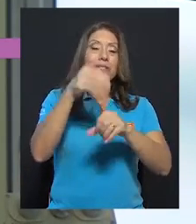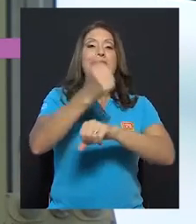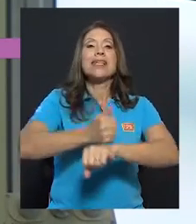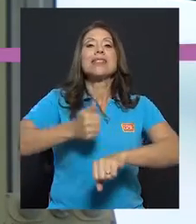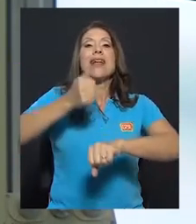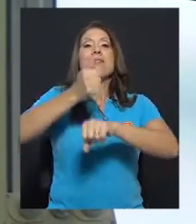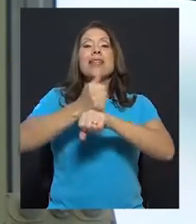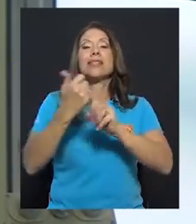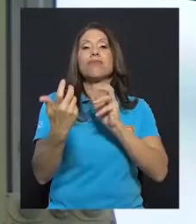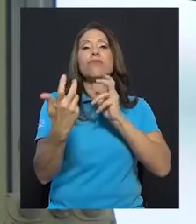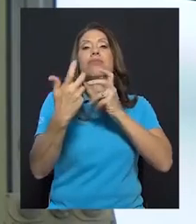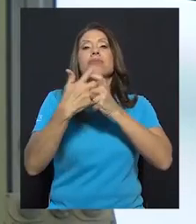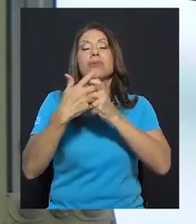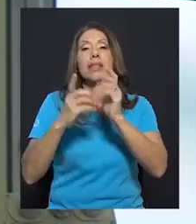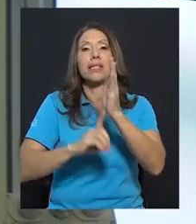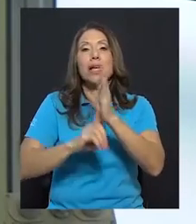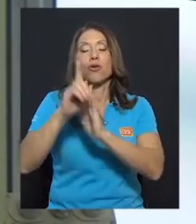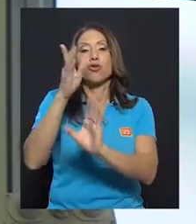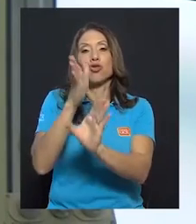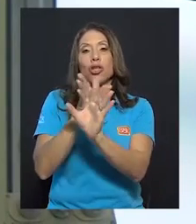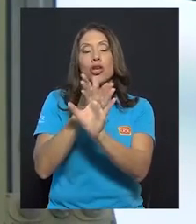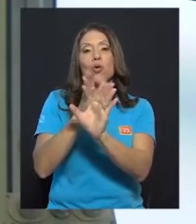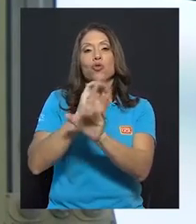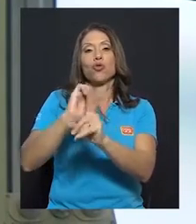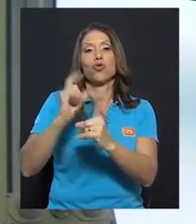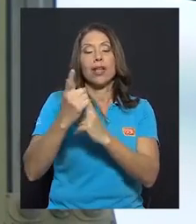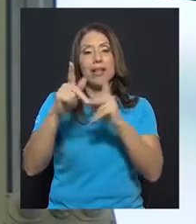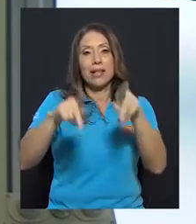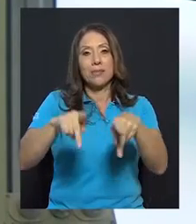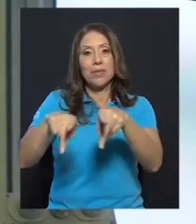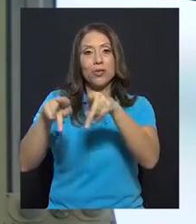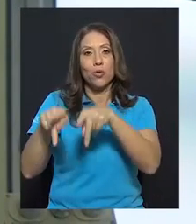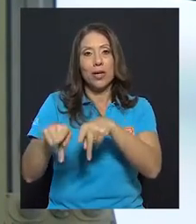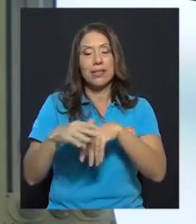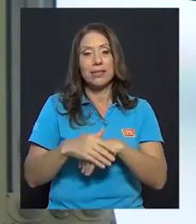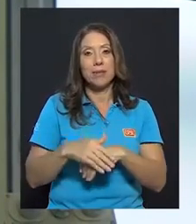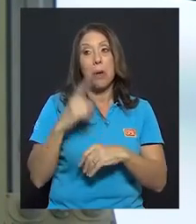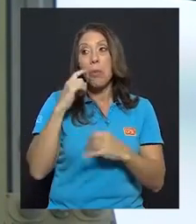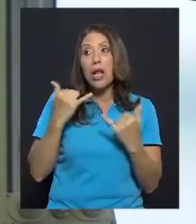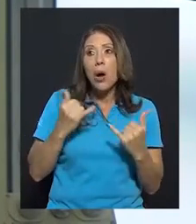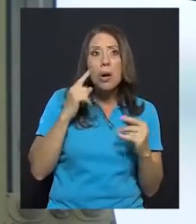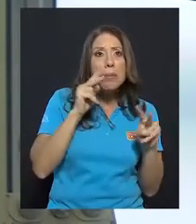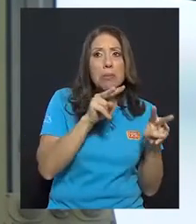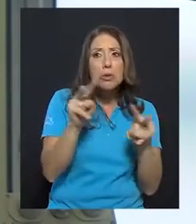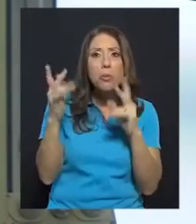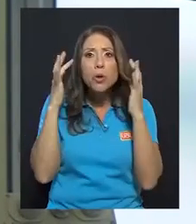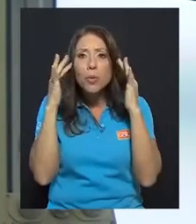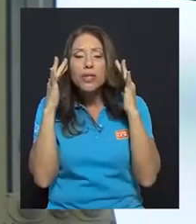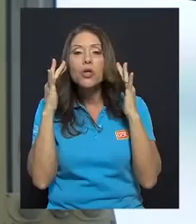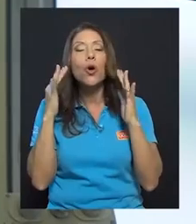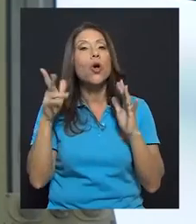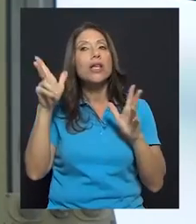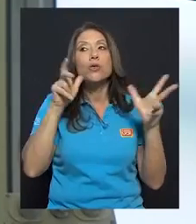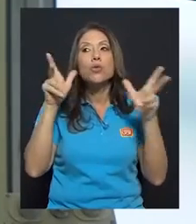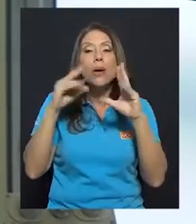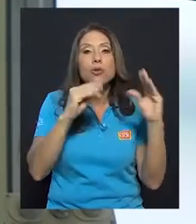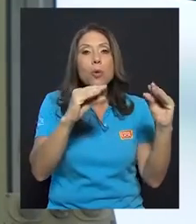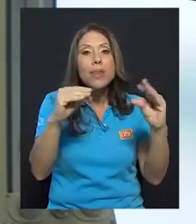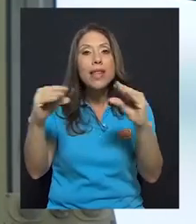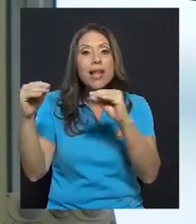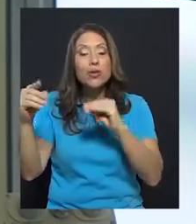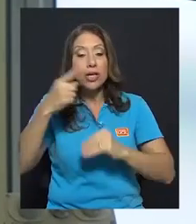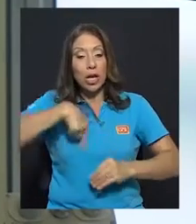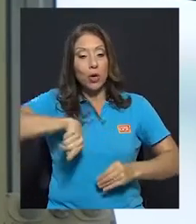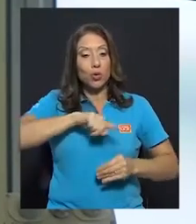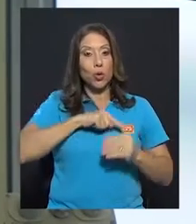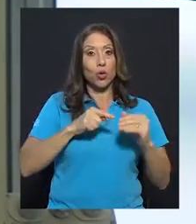el desarrollo psicosexual de las personas, porque esa es una preocupación. De repente oímos comentarios que en primaria